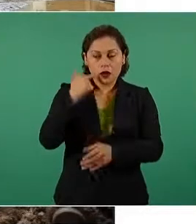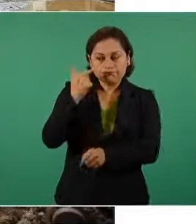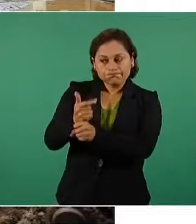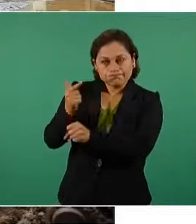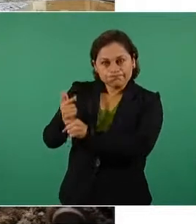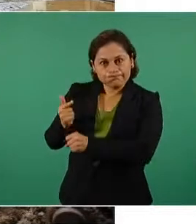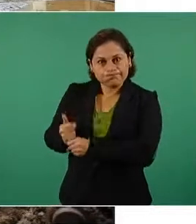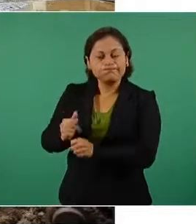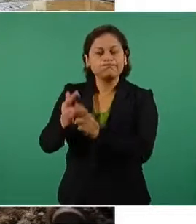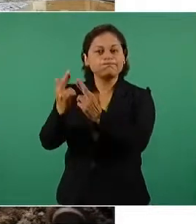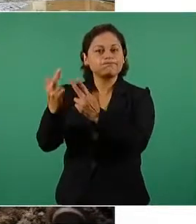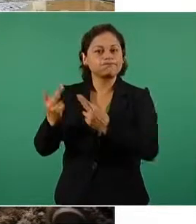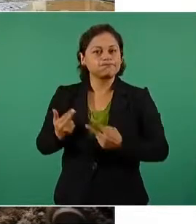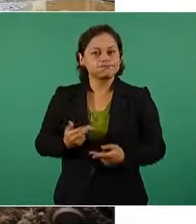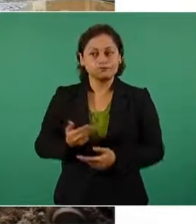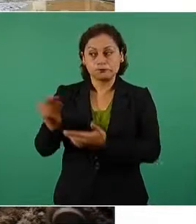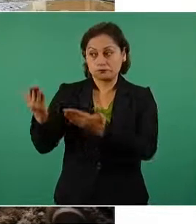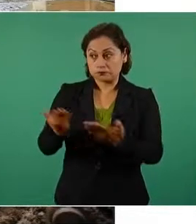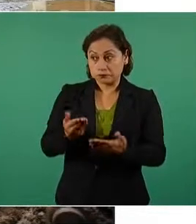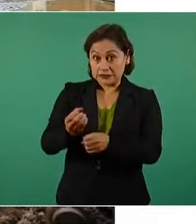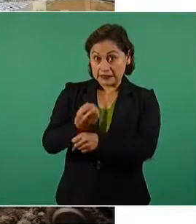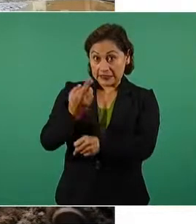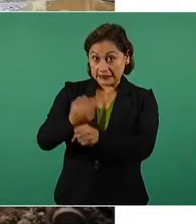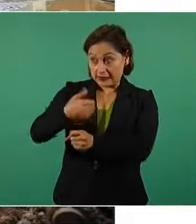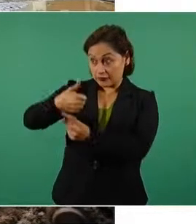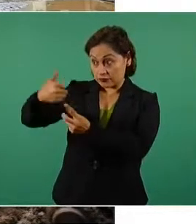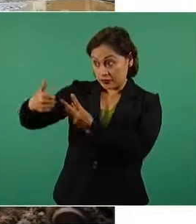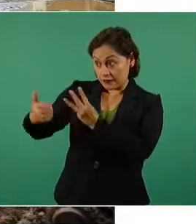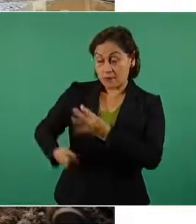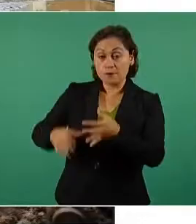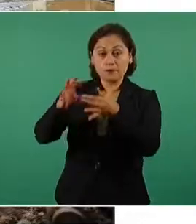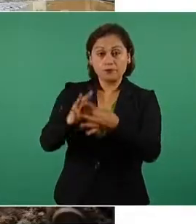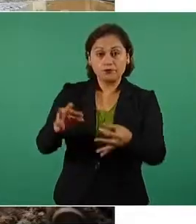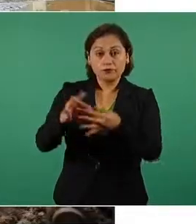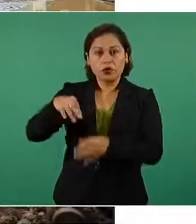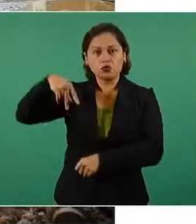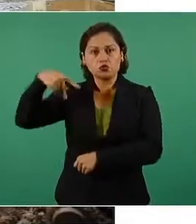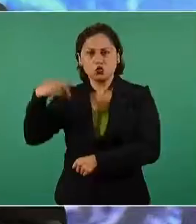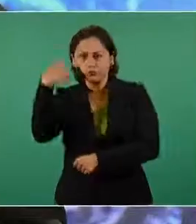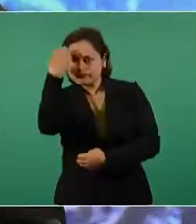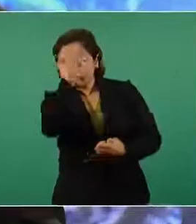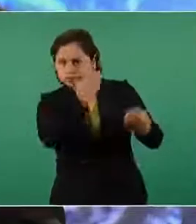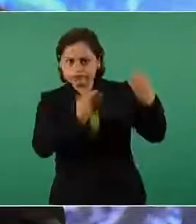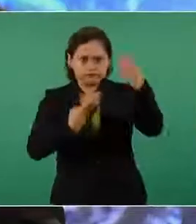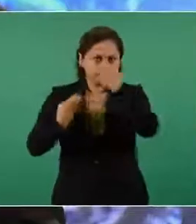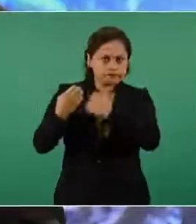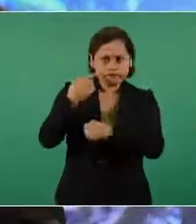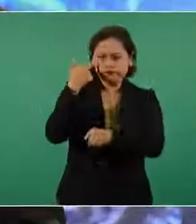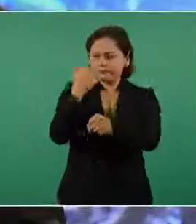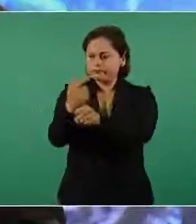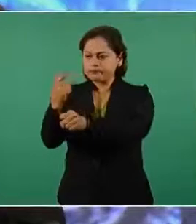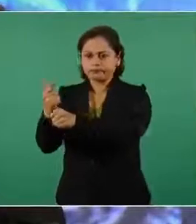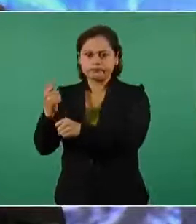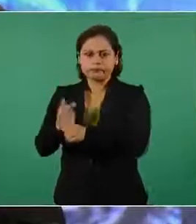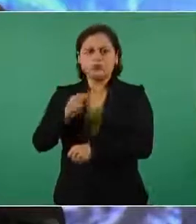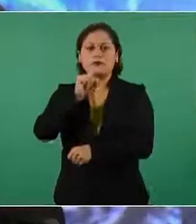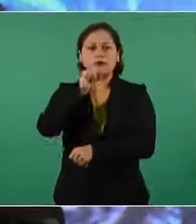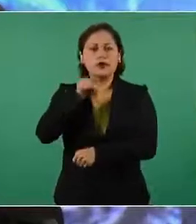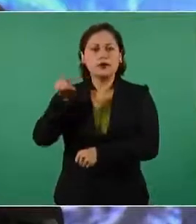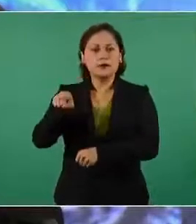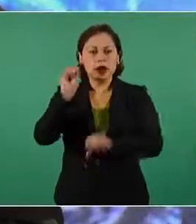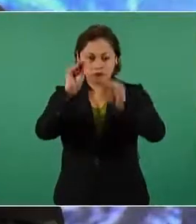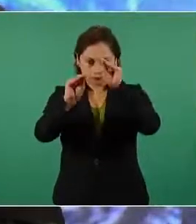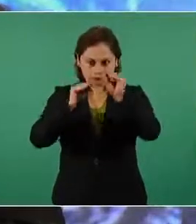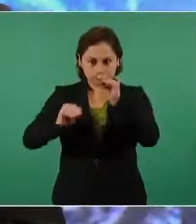secretarios aquí presentes van a hacer mención de cada una de las evaluaciones y de la proyección del restablecimiento